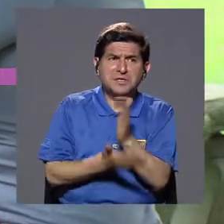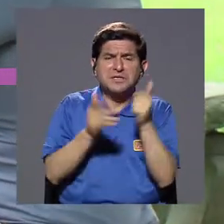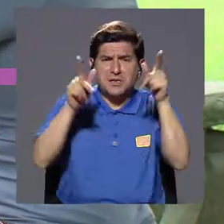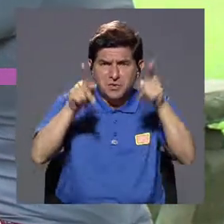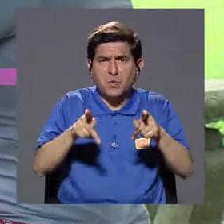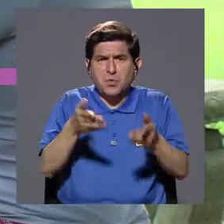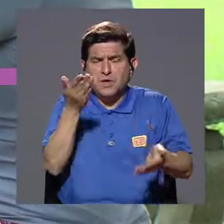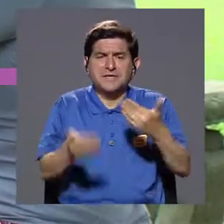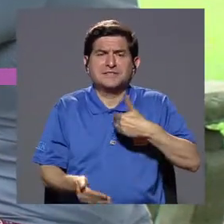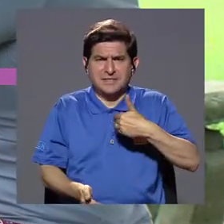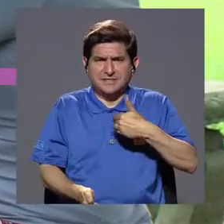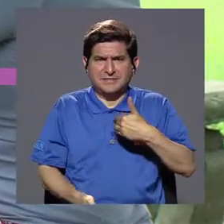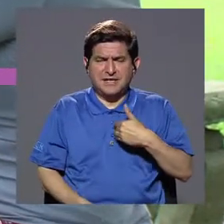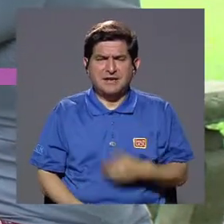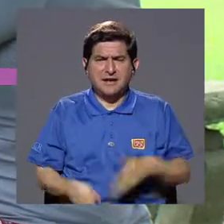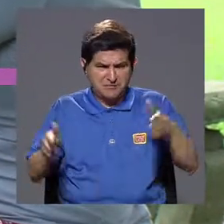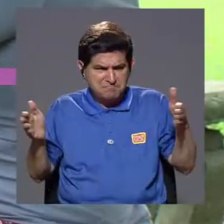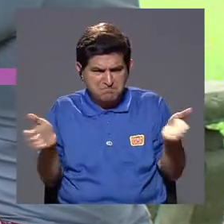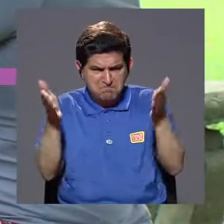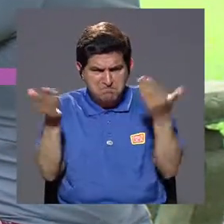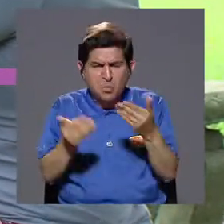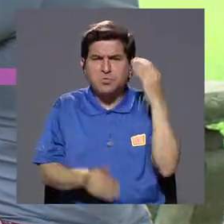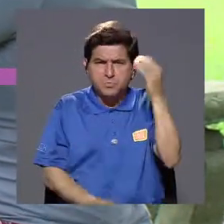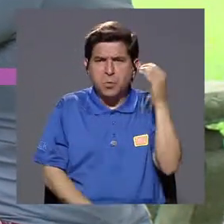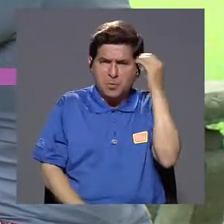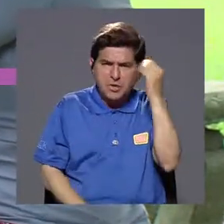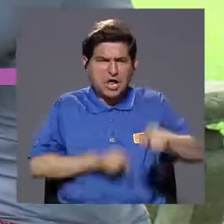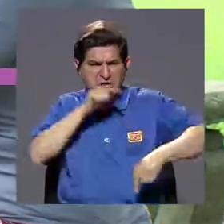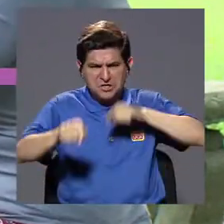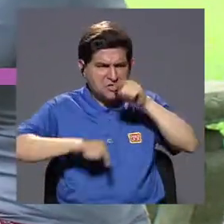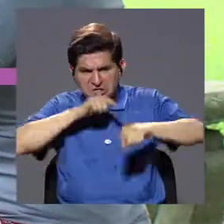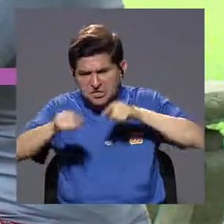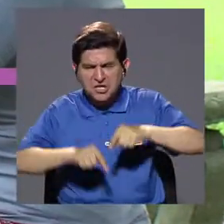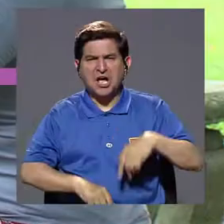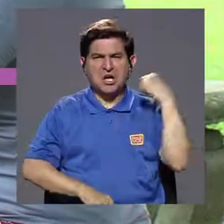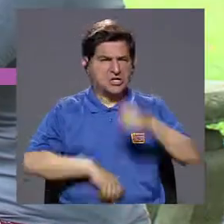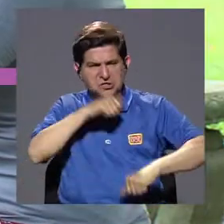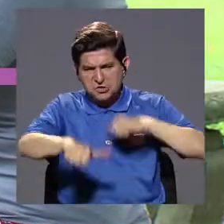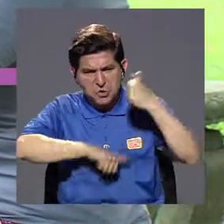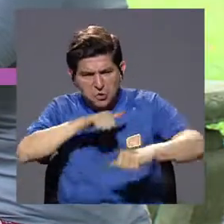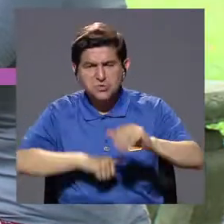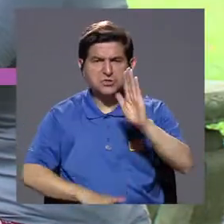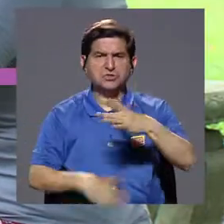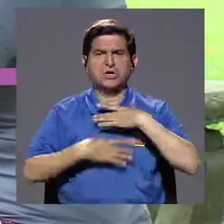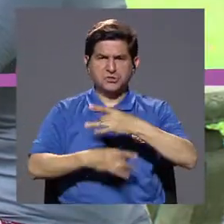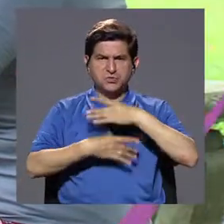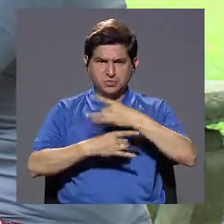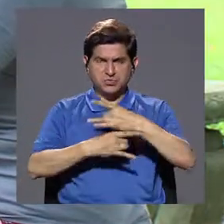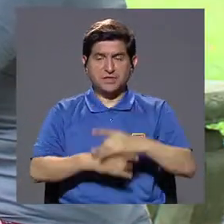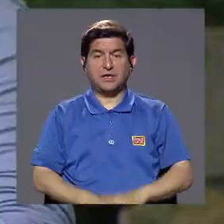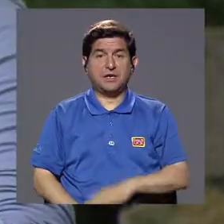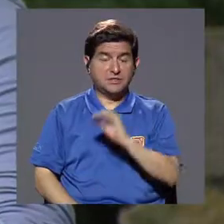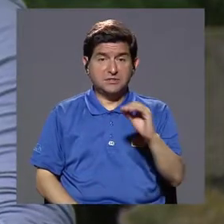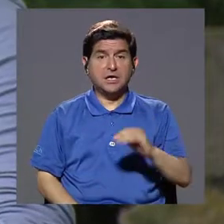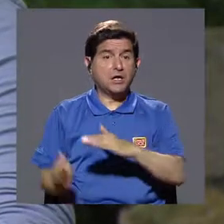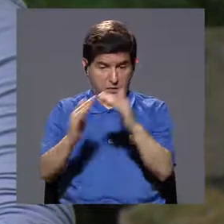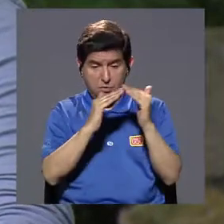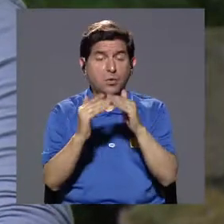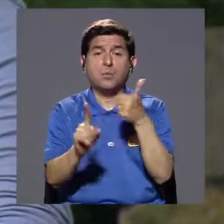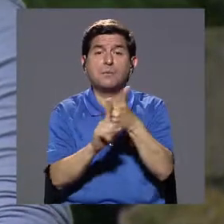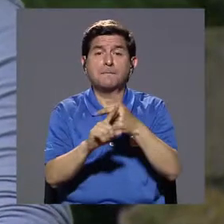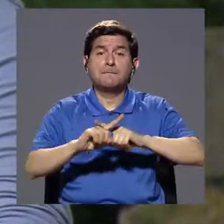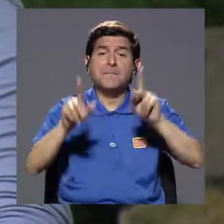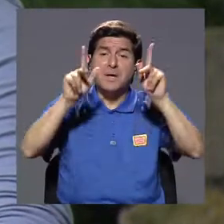por dicho alguna gente todavía tiene ciertos impulsos de opinar criticar pelear por sus intereses e intereses